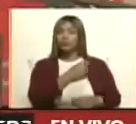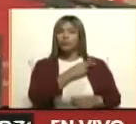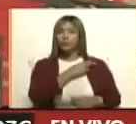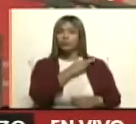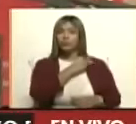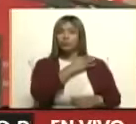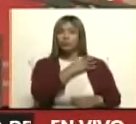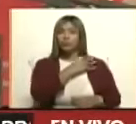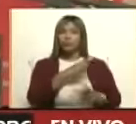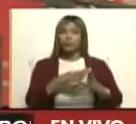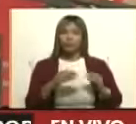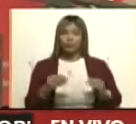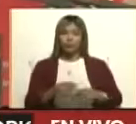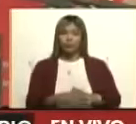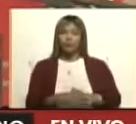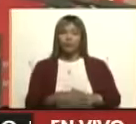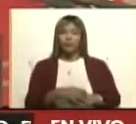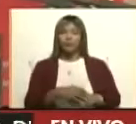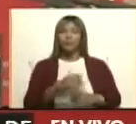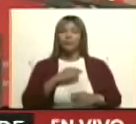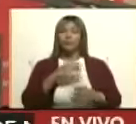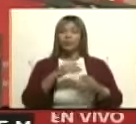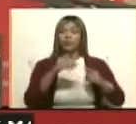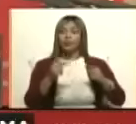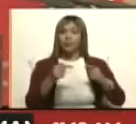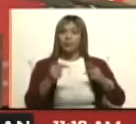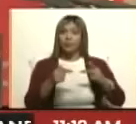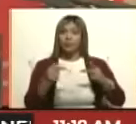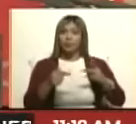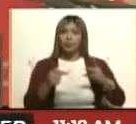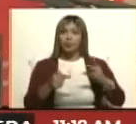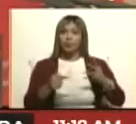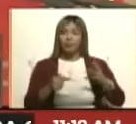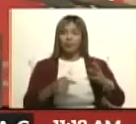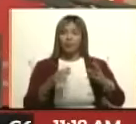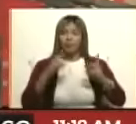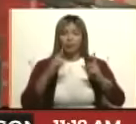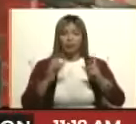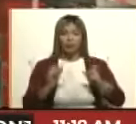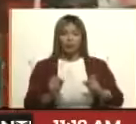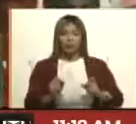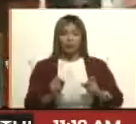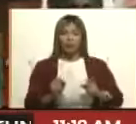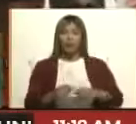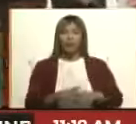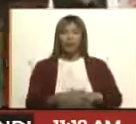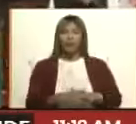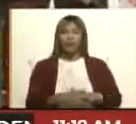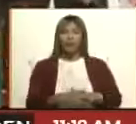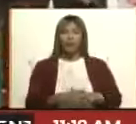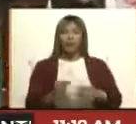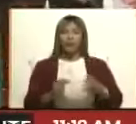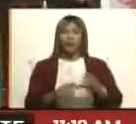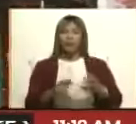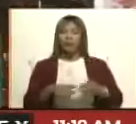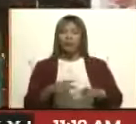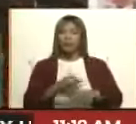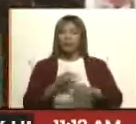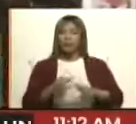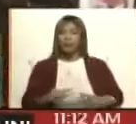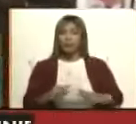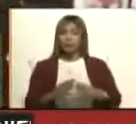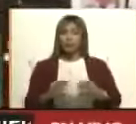almirantes, oficiales superiores, oficiales subalternos, tropas profesionales, tropas alistadas de la Fuerza